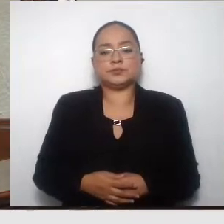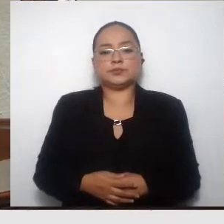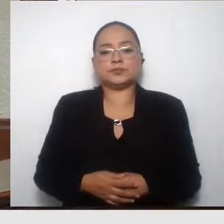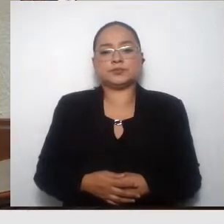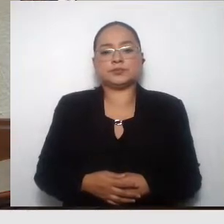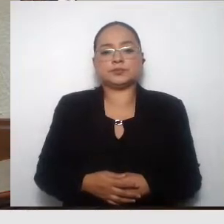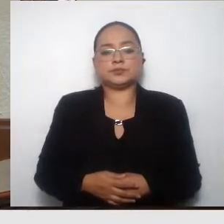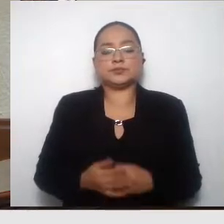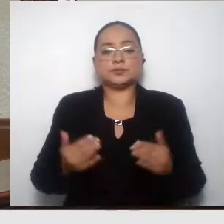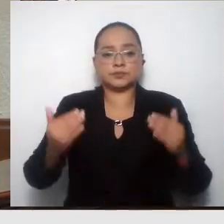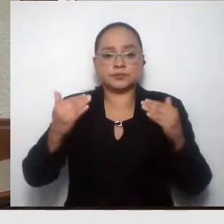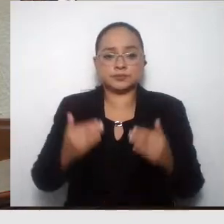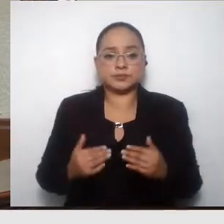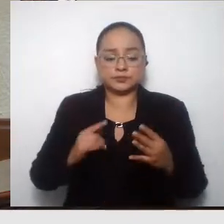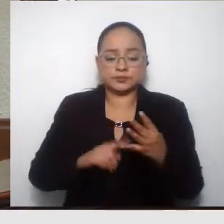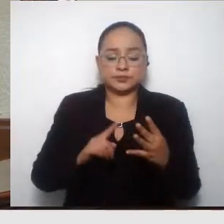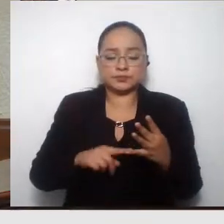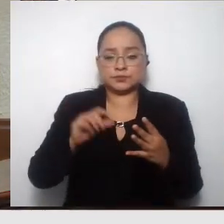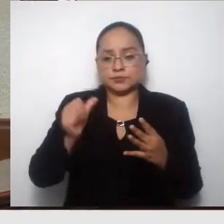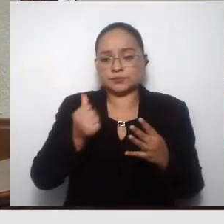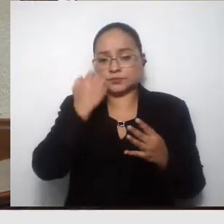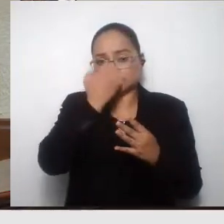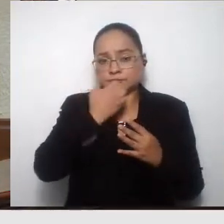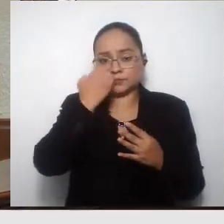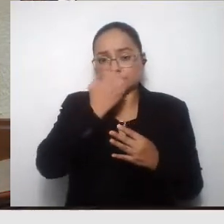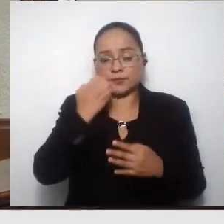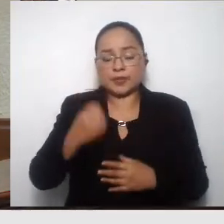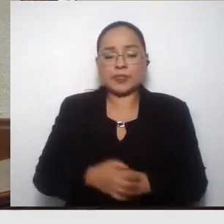Pasamos a la siguiente.